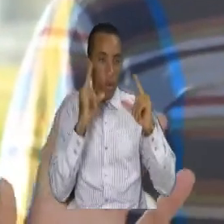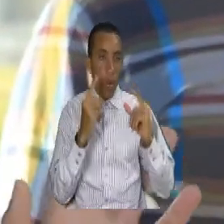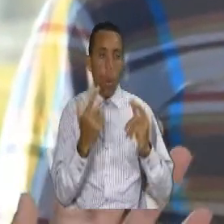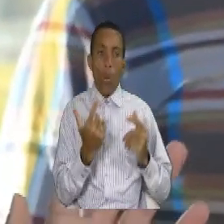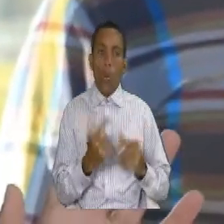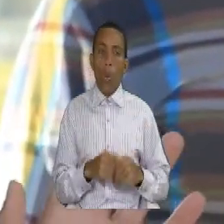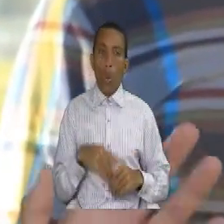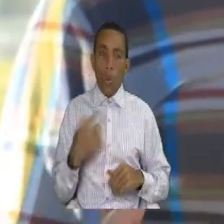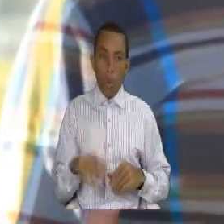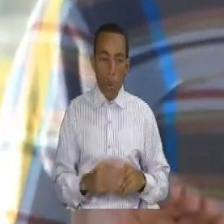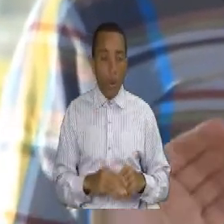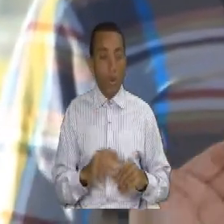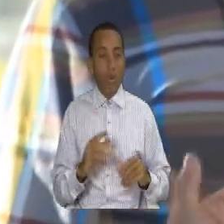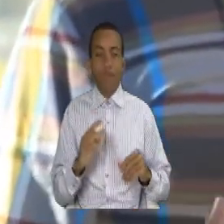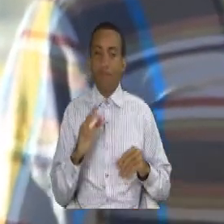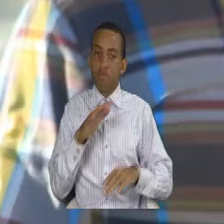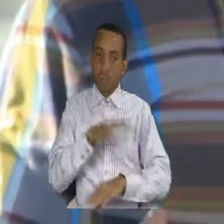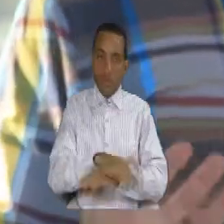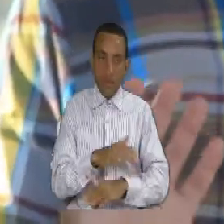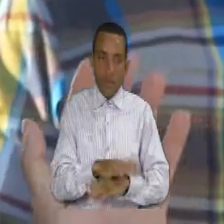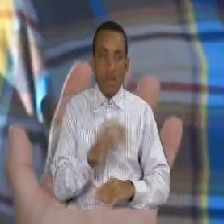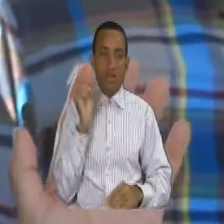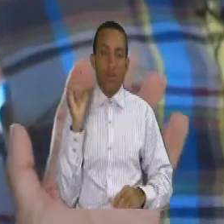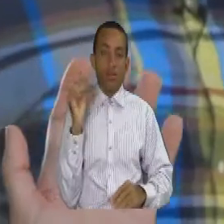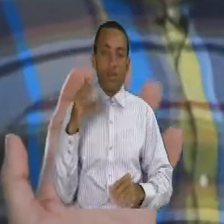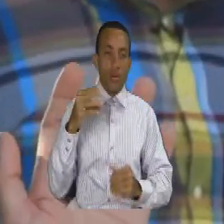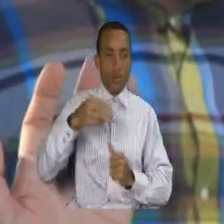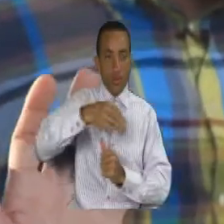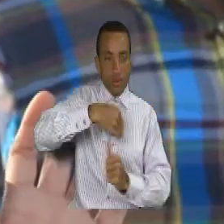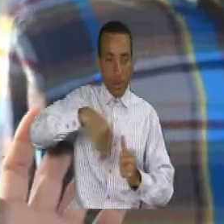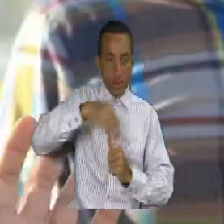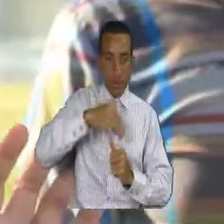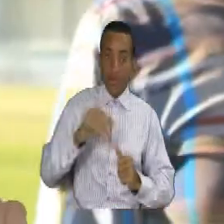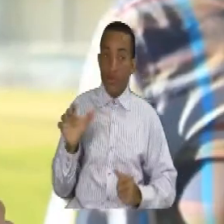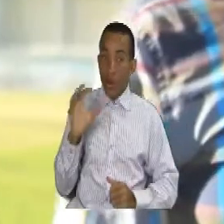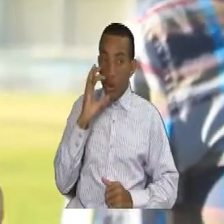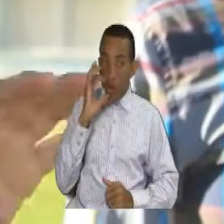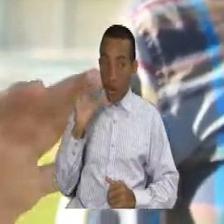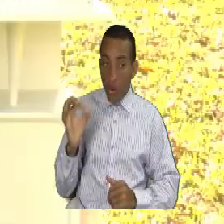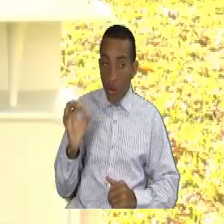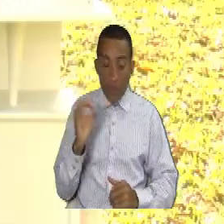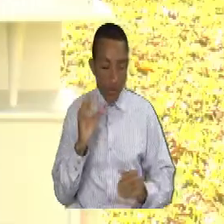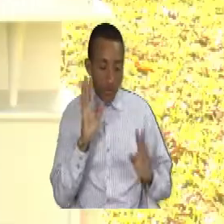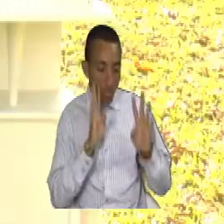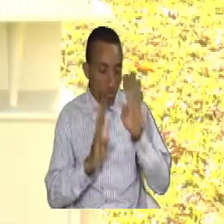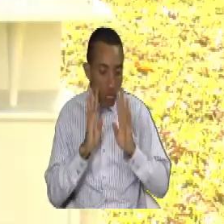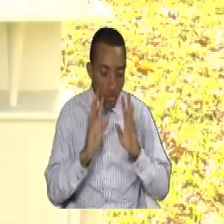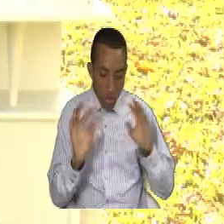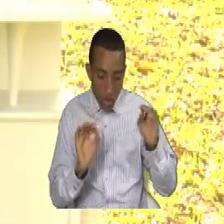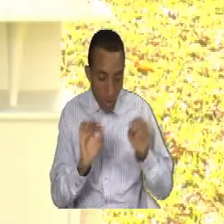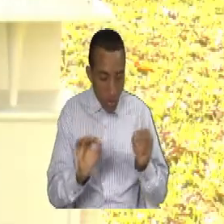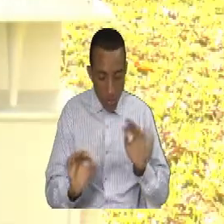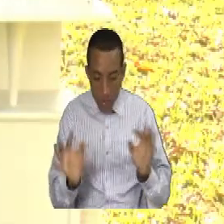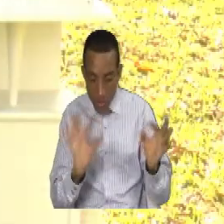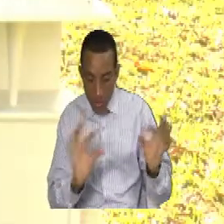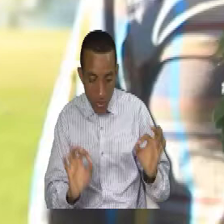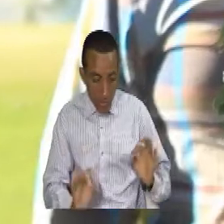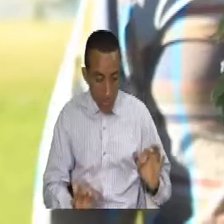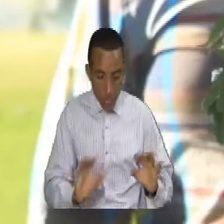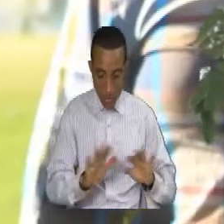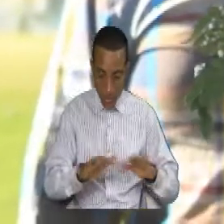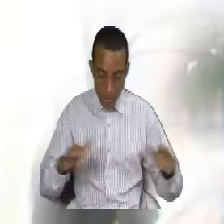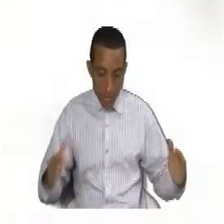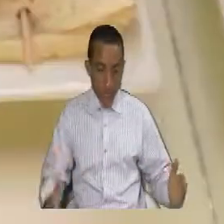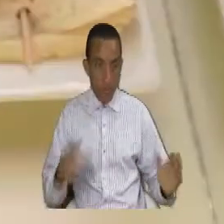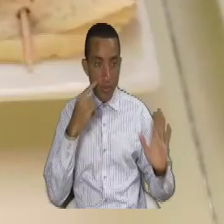aquí precisamente en el Club Miramar y con la decoración de Ronald Decoradores. Además de esto, nosotros estamos viendo en nuestros